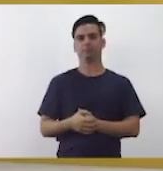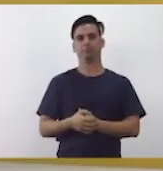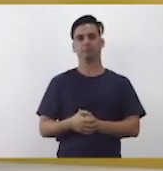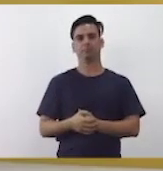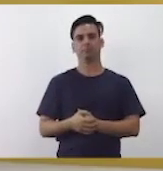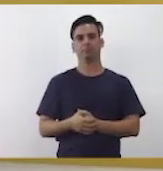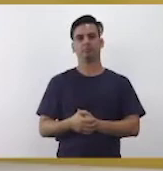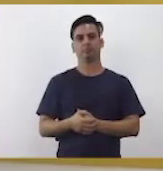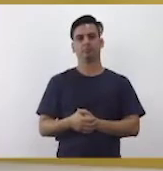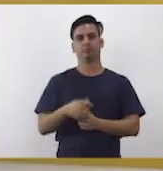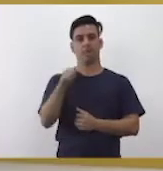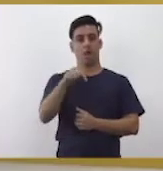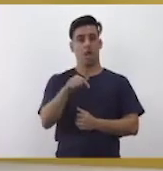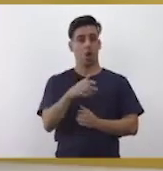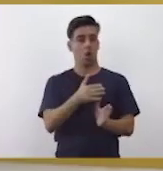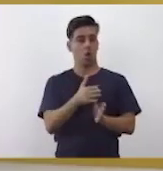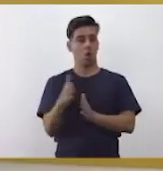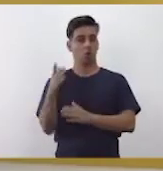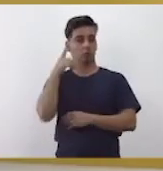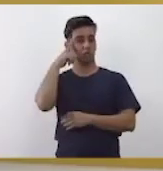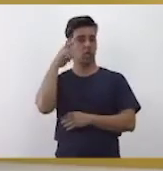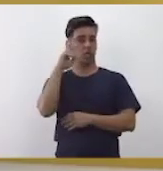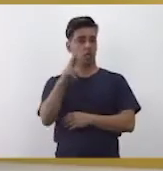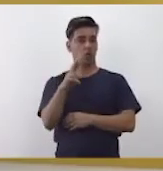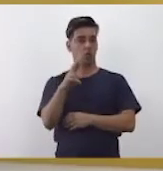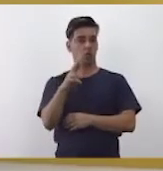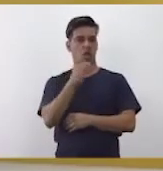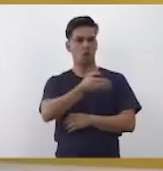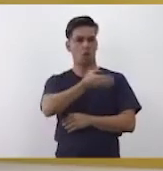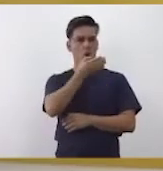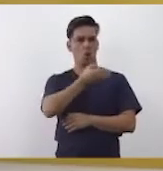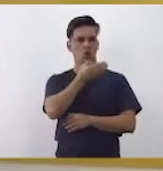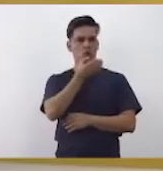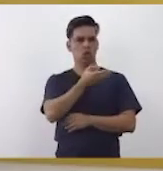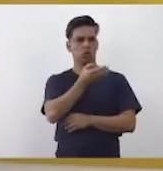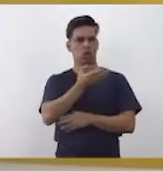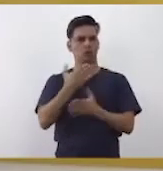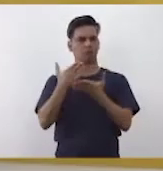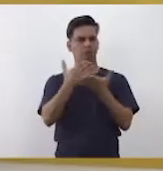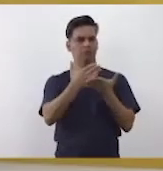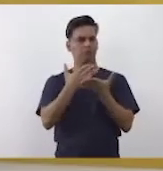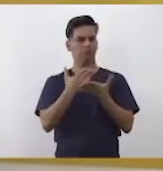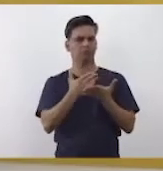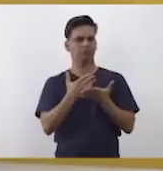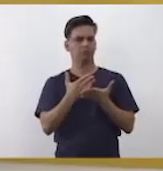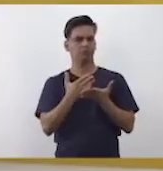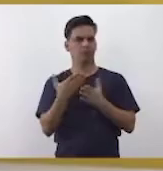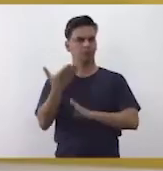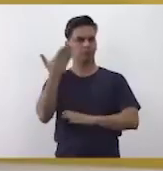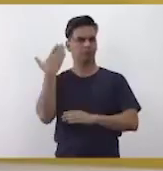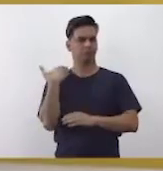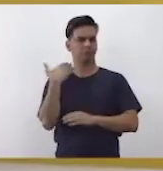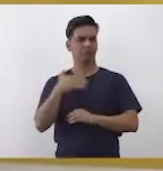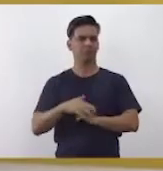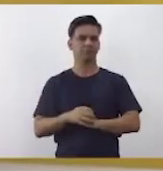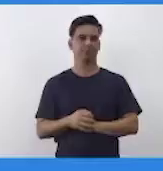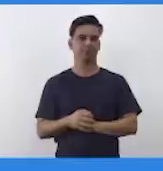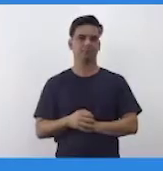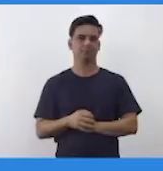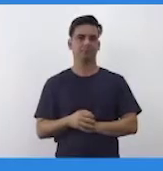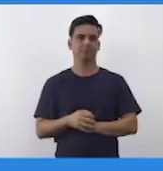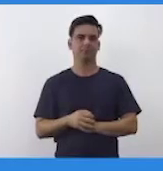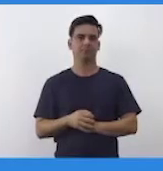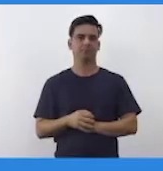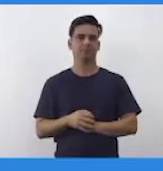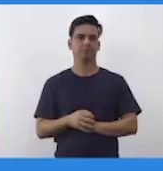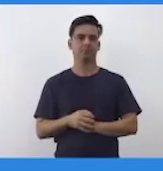a pasar a recordar un concepto trabajado por nosotros en el encuentro anterior,